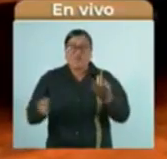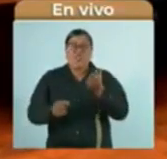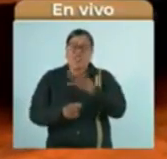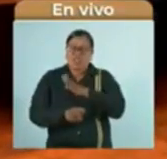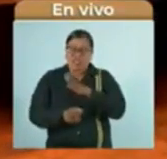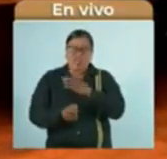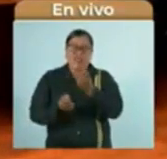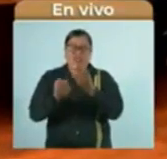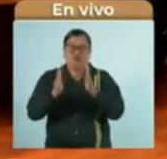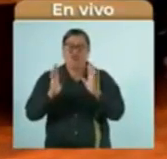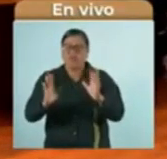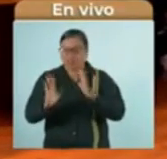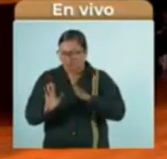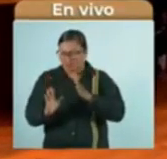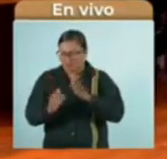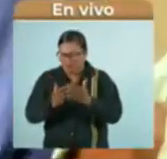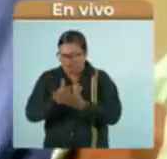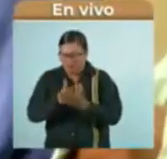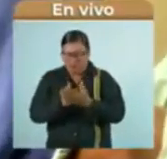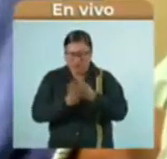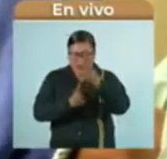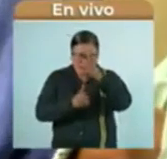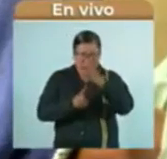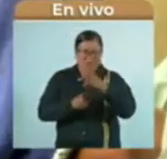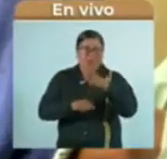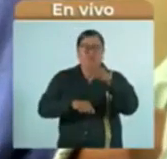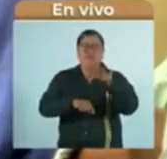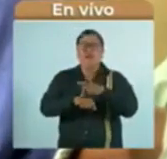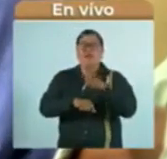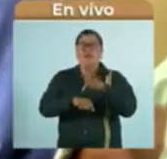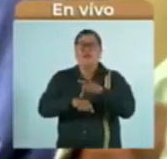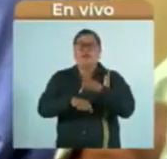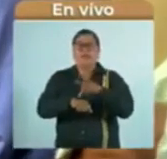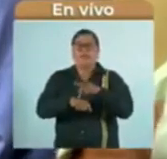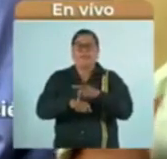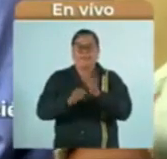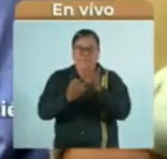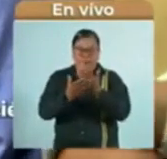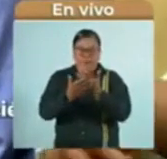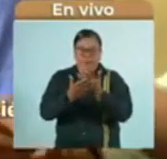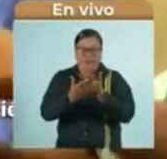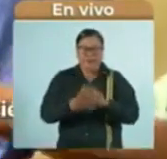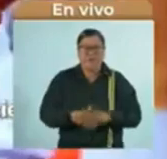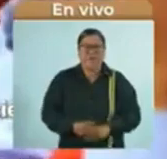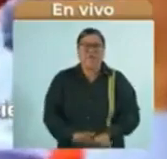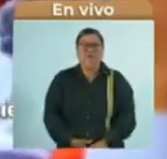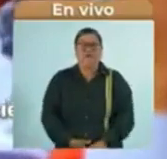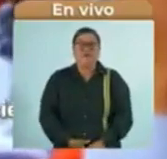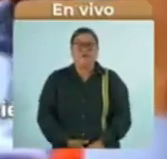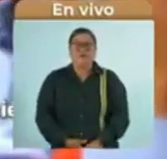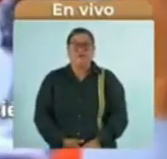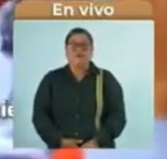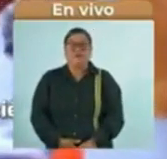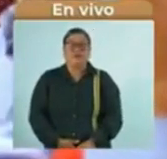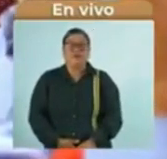puerta tenemos a piedra de un segundo eh se me